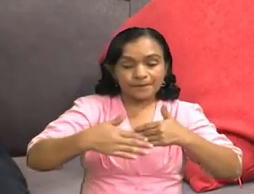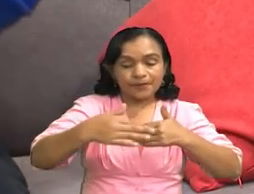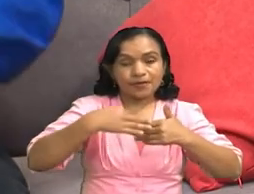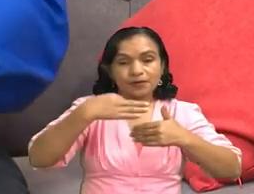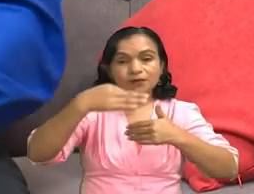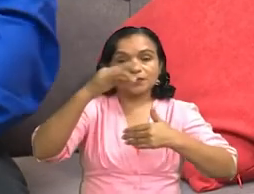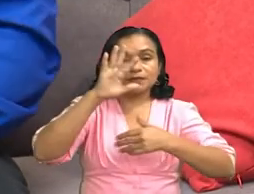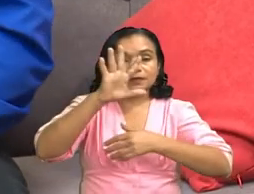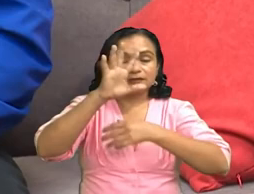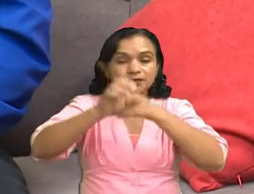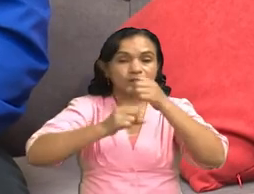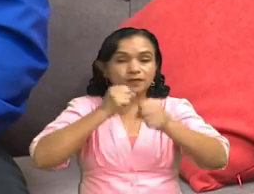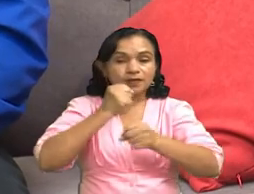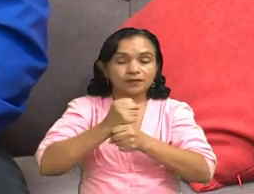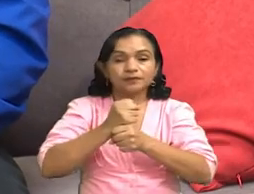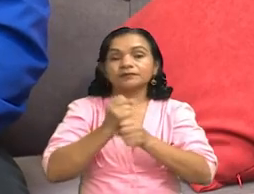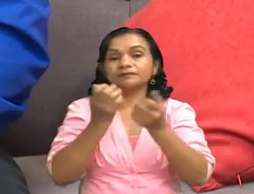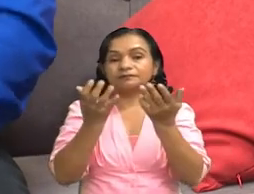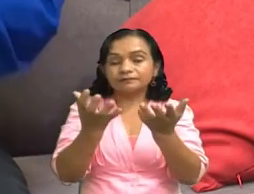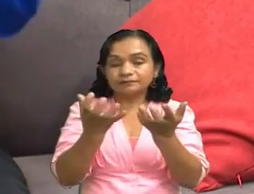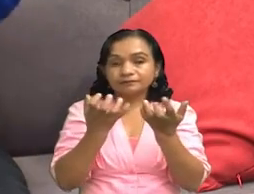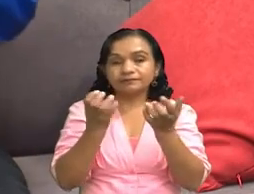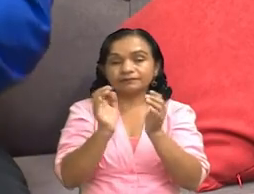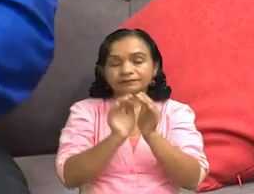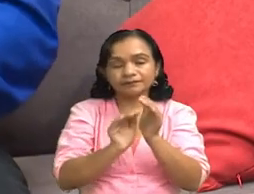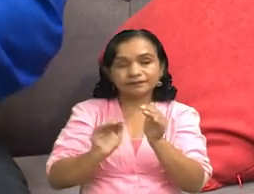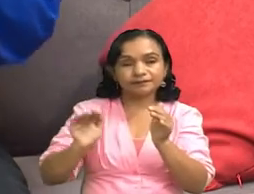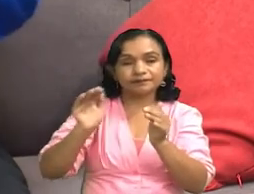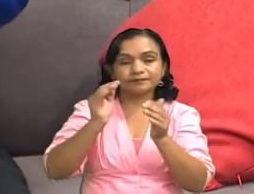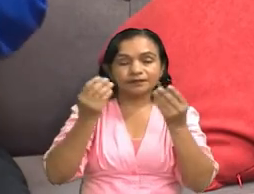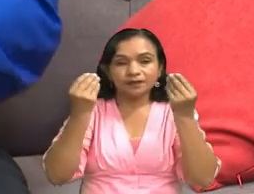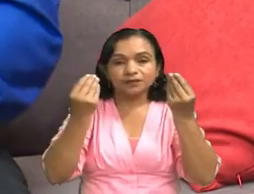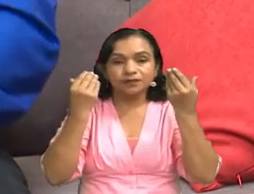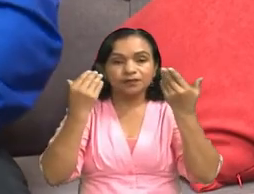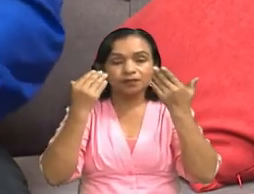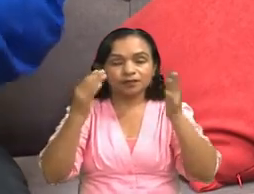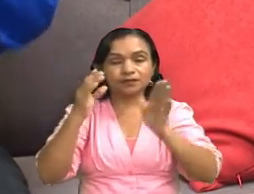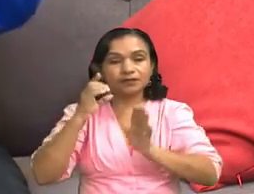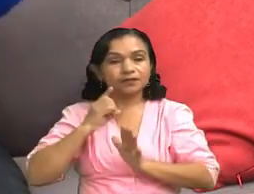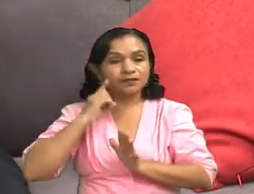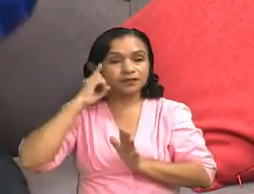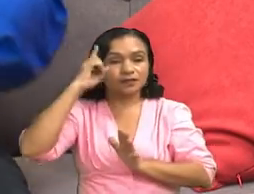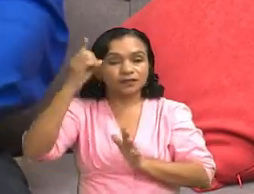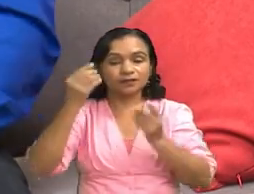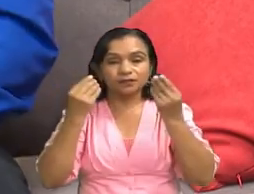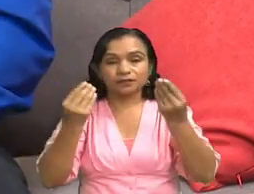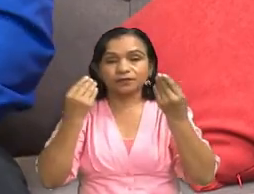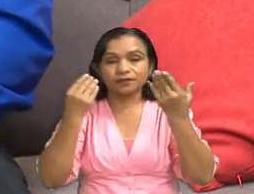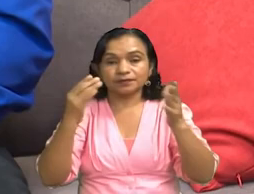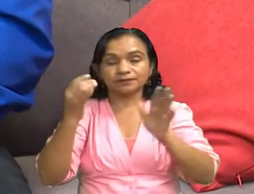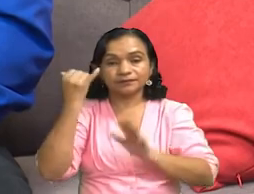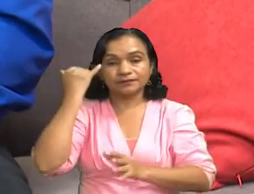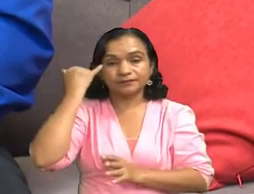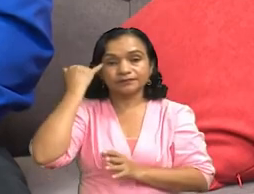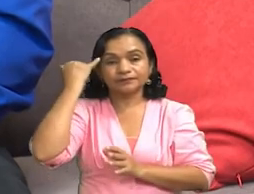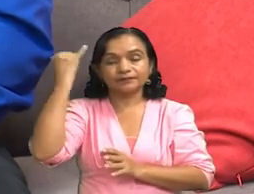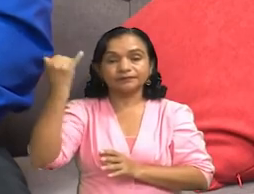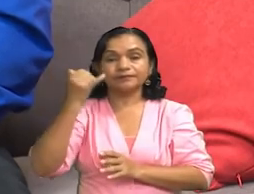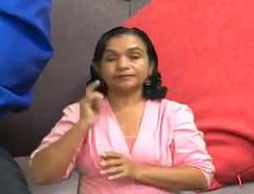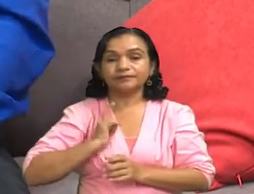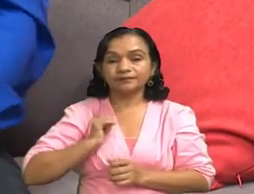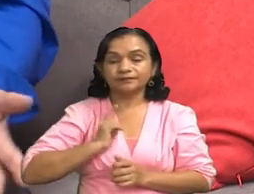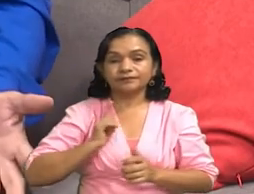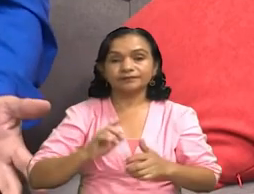en 5 años mucho mayor. Mucho beneficio, mucho desarrollo, muchos sistemas de inteligencia que estamos